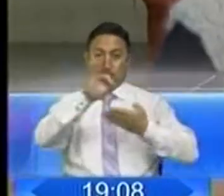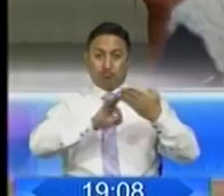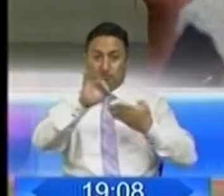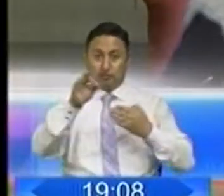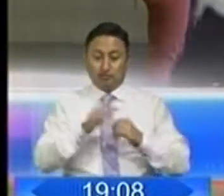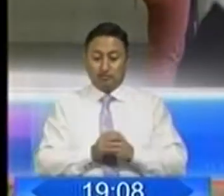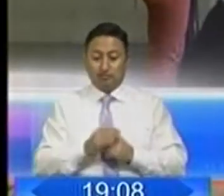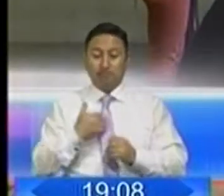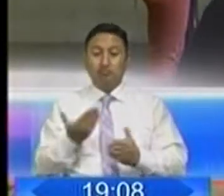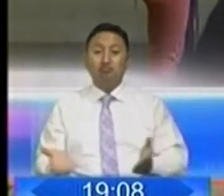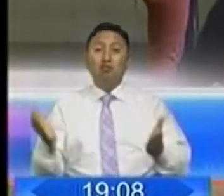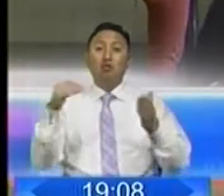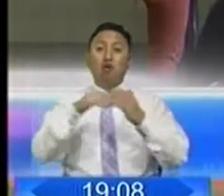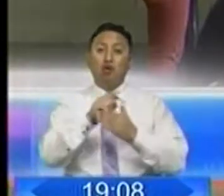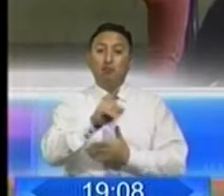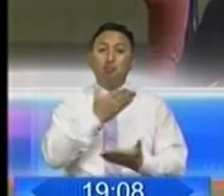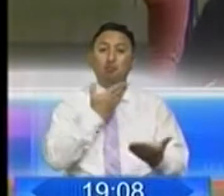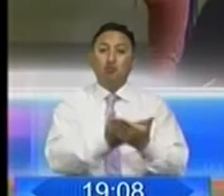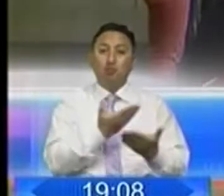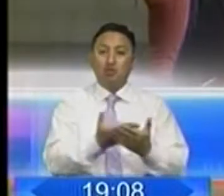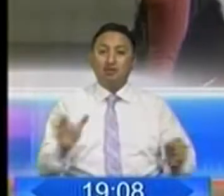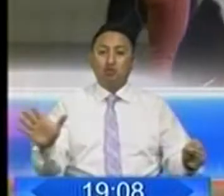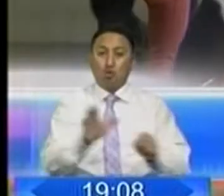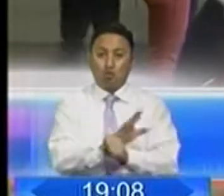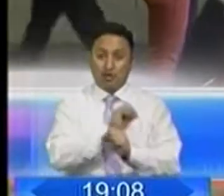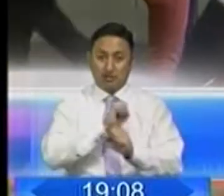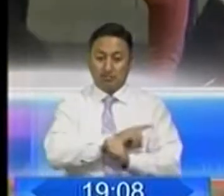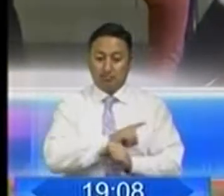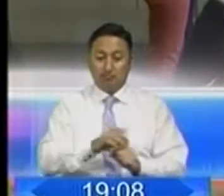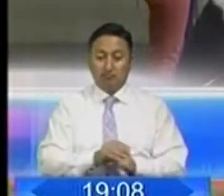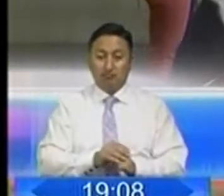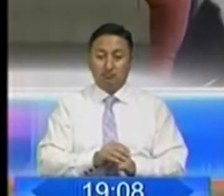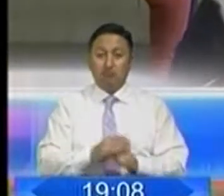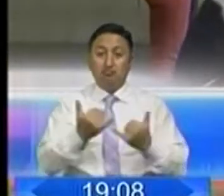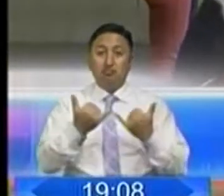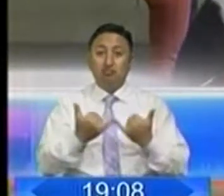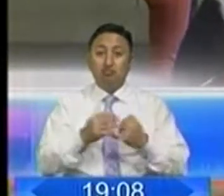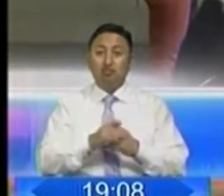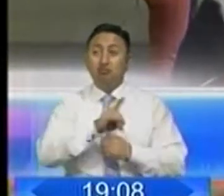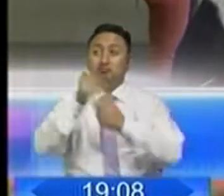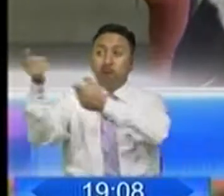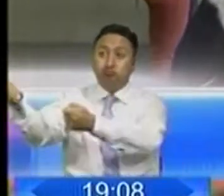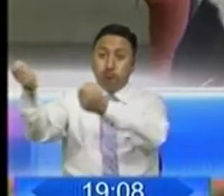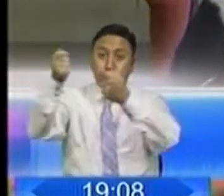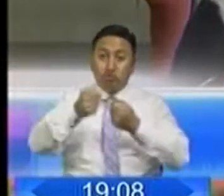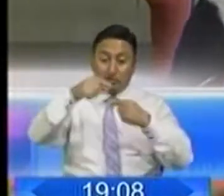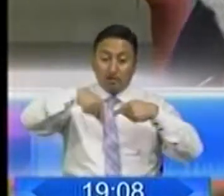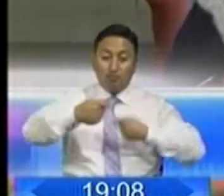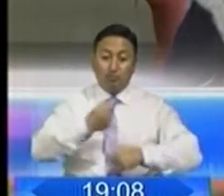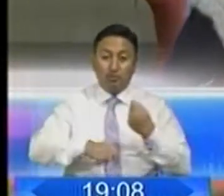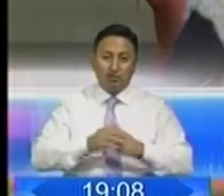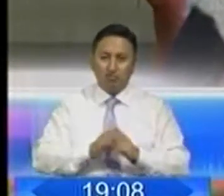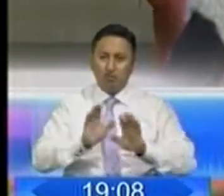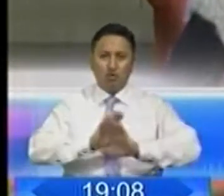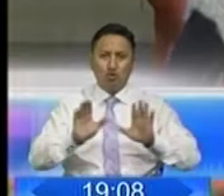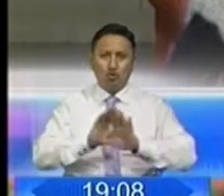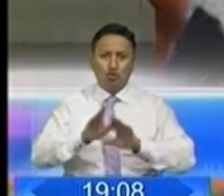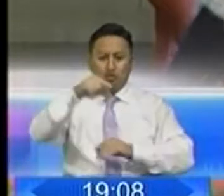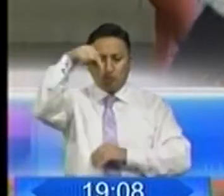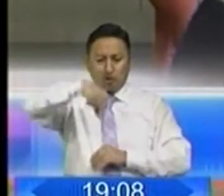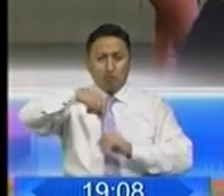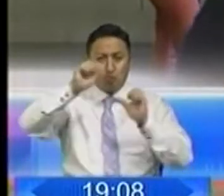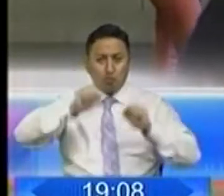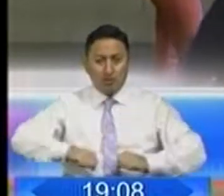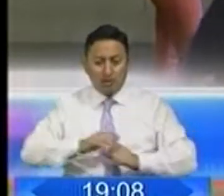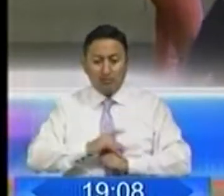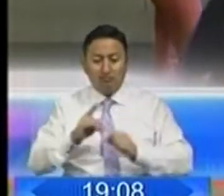a presentar una propuesta integral para que no quedemos a expensas de la importación y de la comercialización, sino que realmente el país pueda